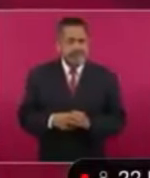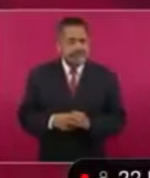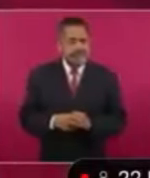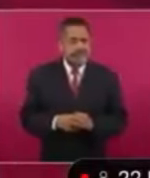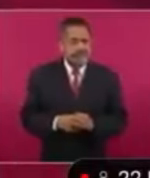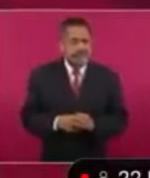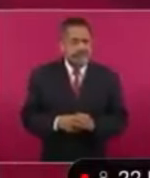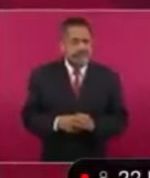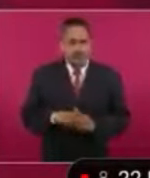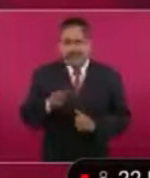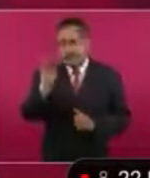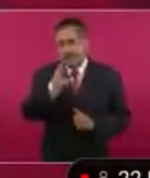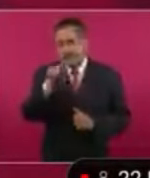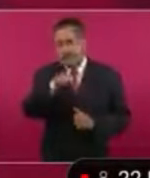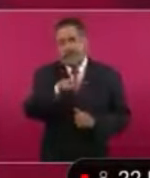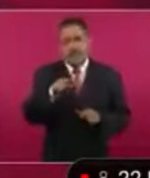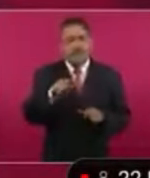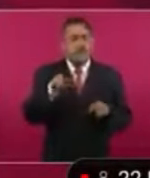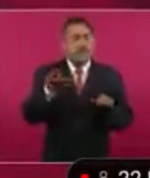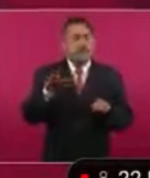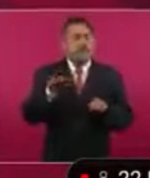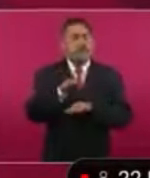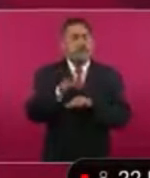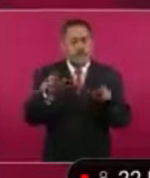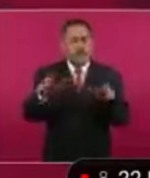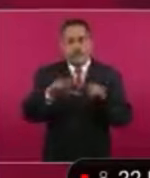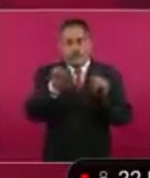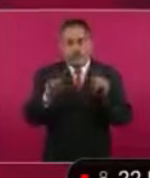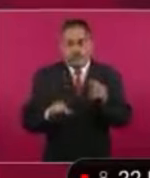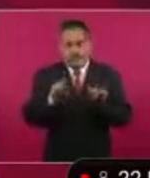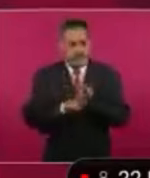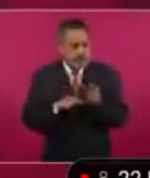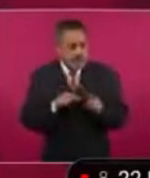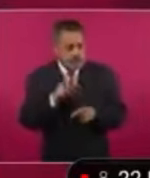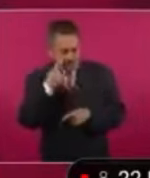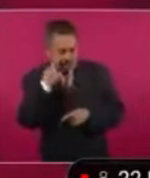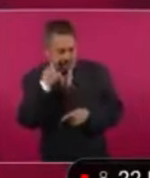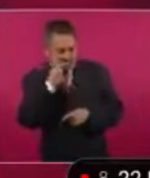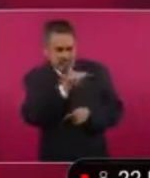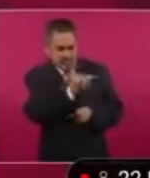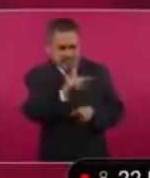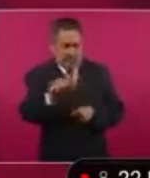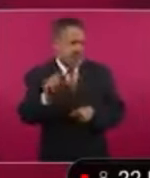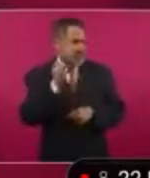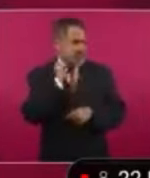si en el caso de La Guardia veo que hay senadores que votan, ¿no?,